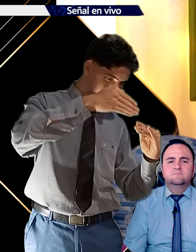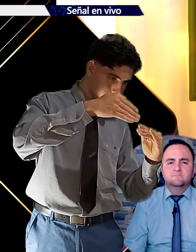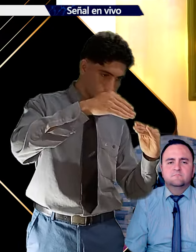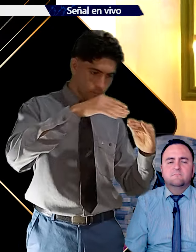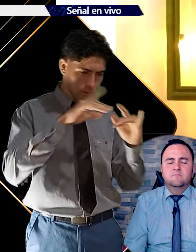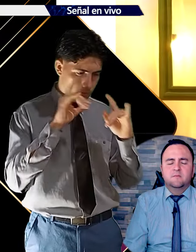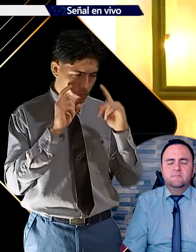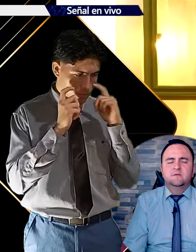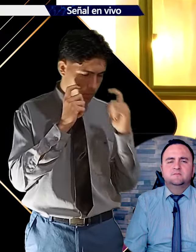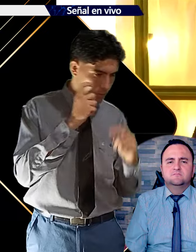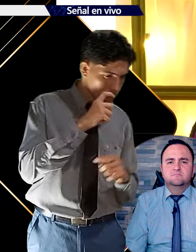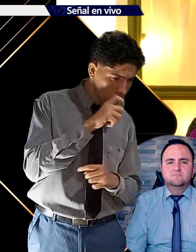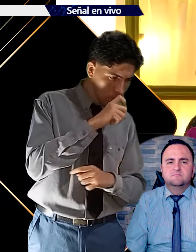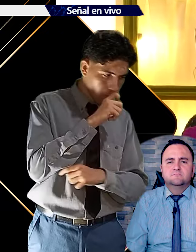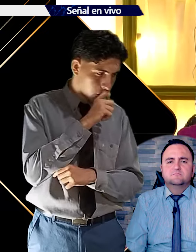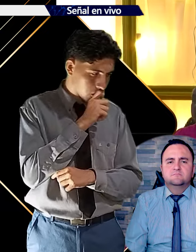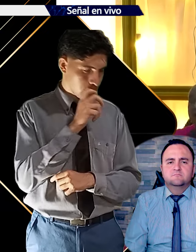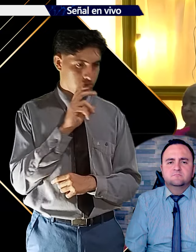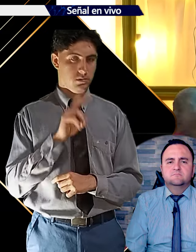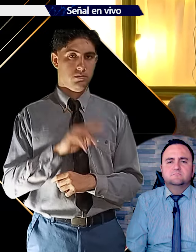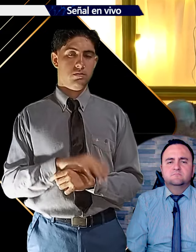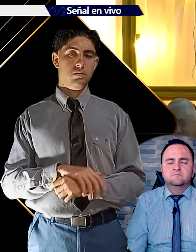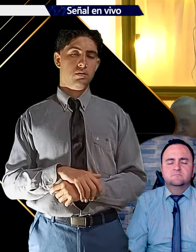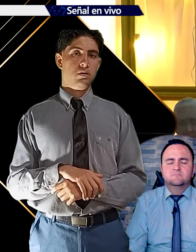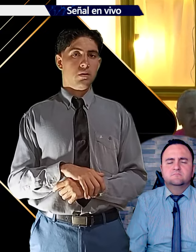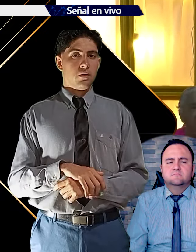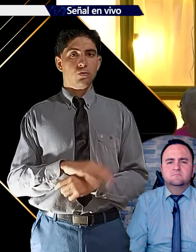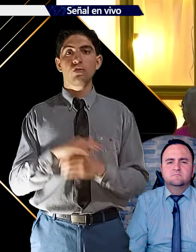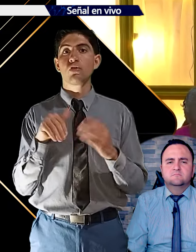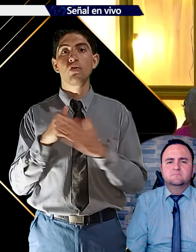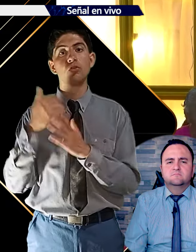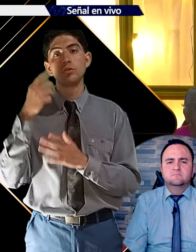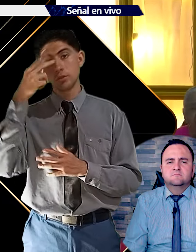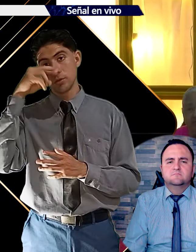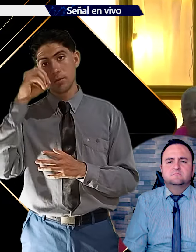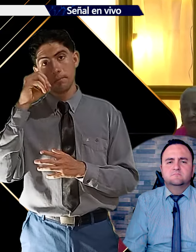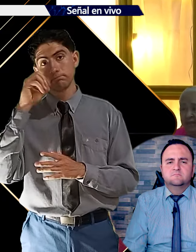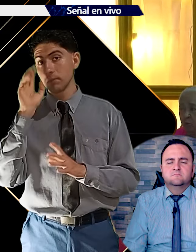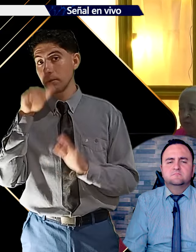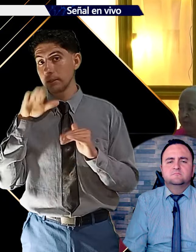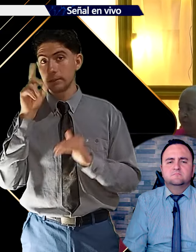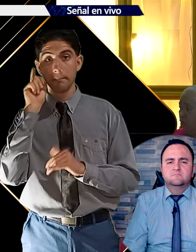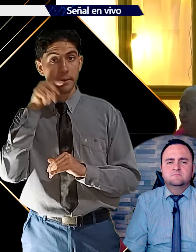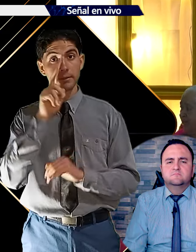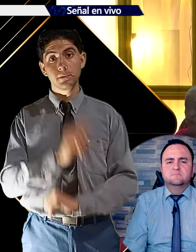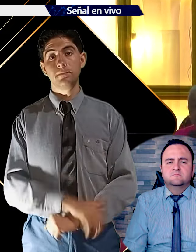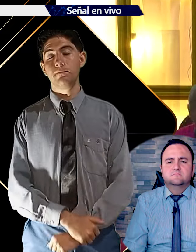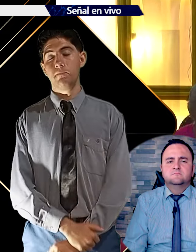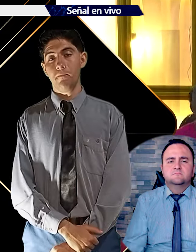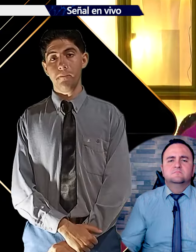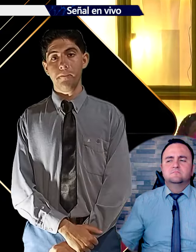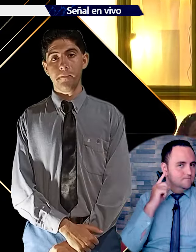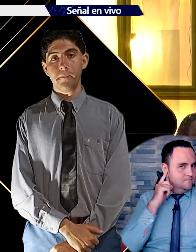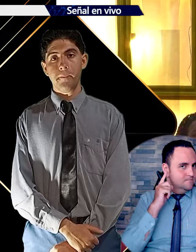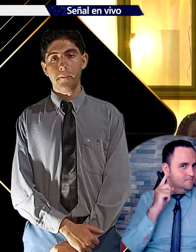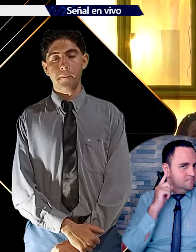yo no revisaba los colchones. Y Dios mío, los adolescentes me van a tirar tomate, pero bien pueda. Adolescente que no miente no es